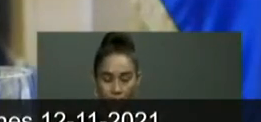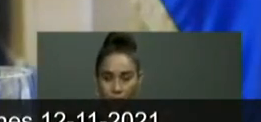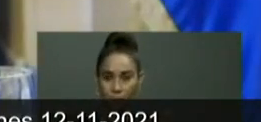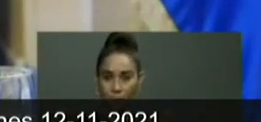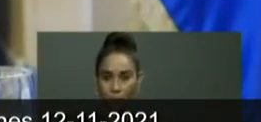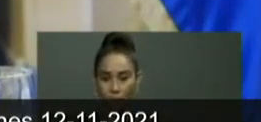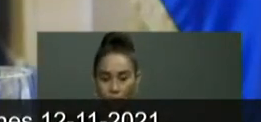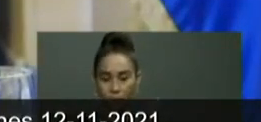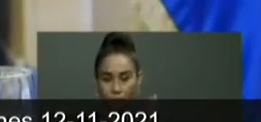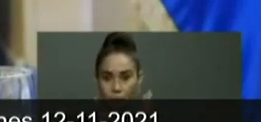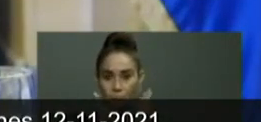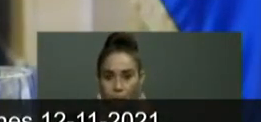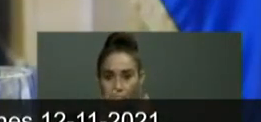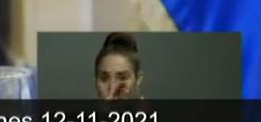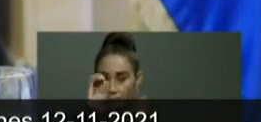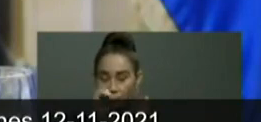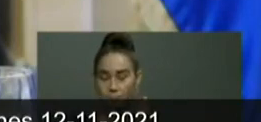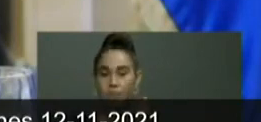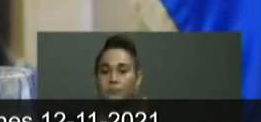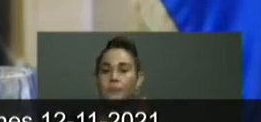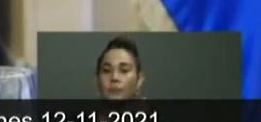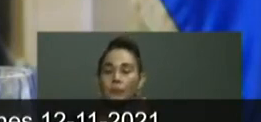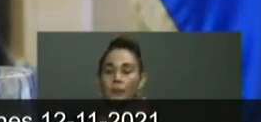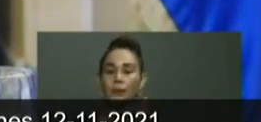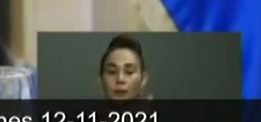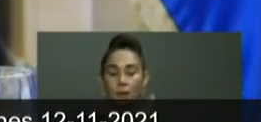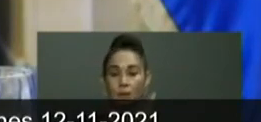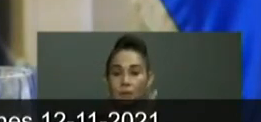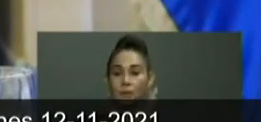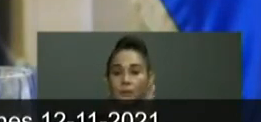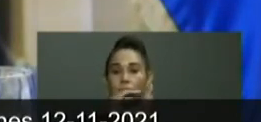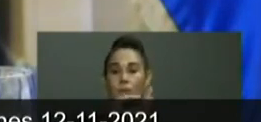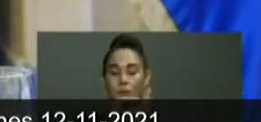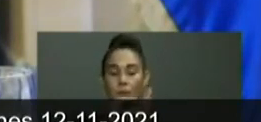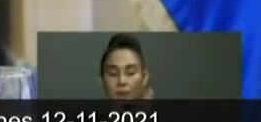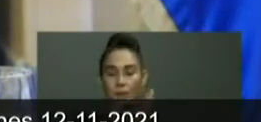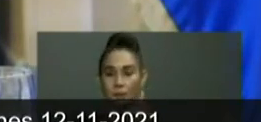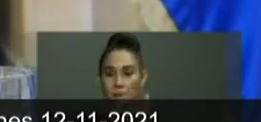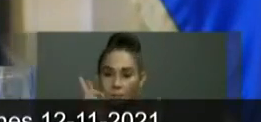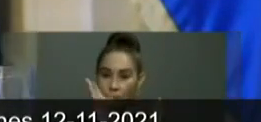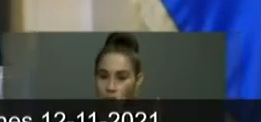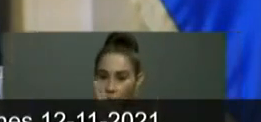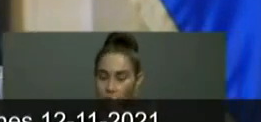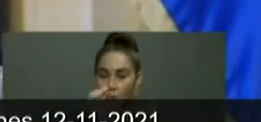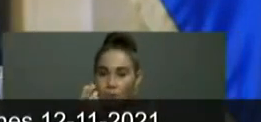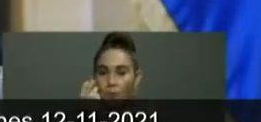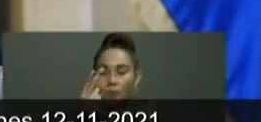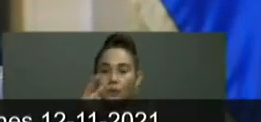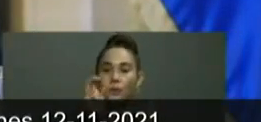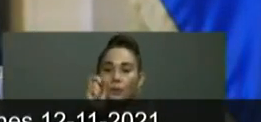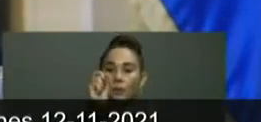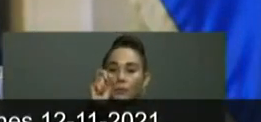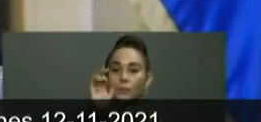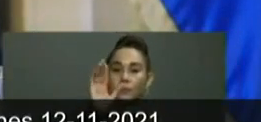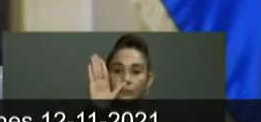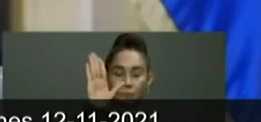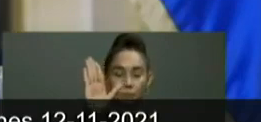comienza a subir el porcentaje y sube en la raya roja el